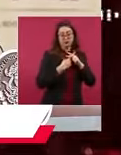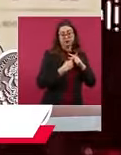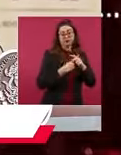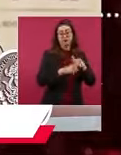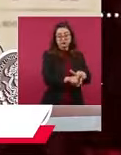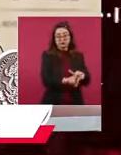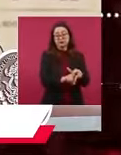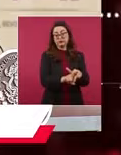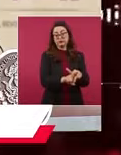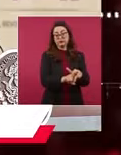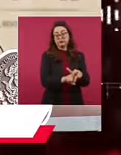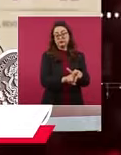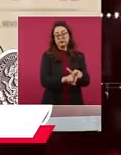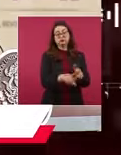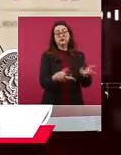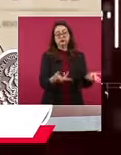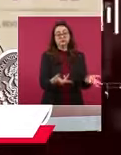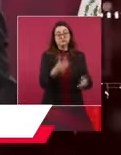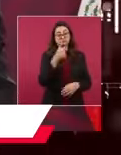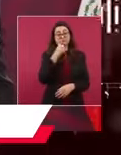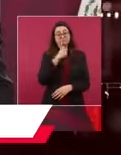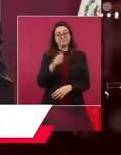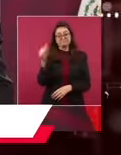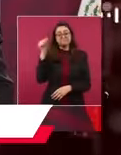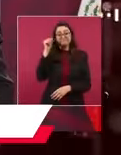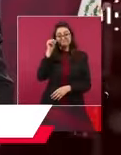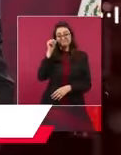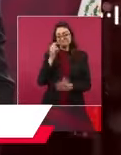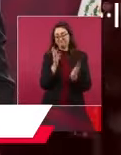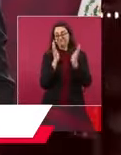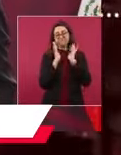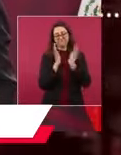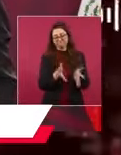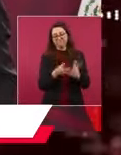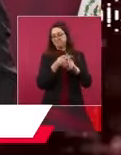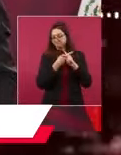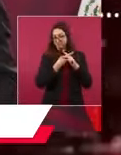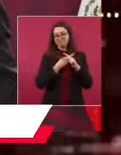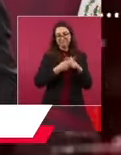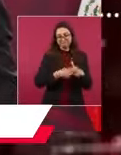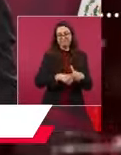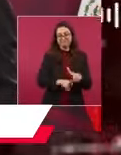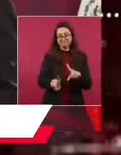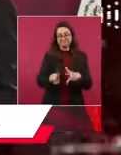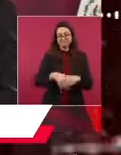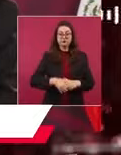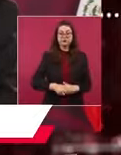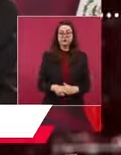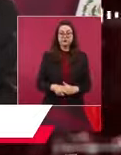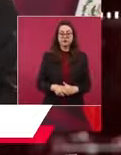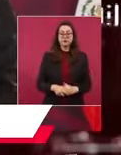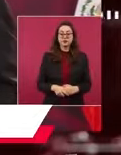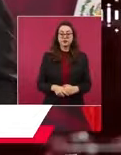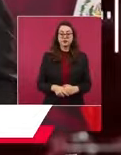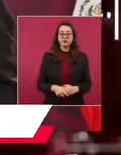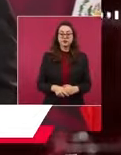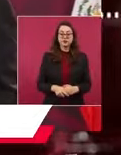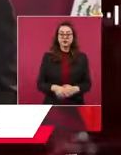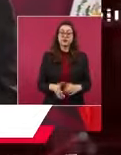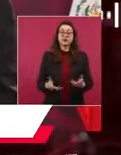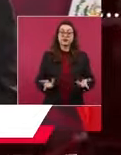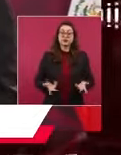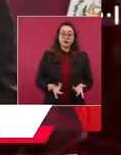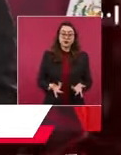ahora increíble que se destapa toda esta cloaca de cómo se generaron una serie